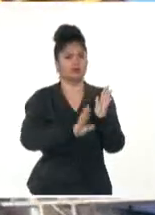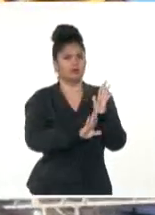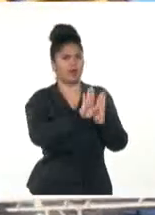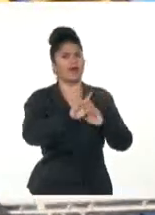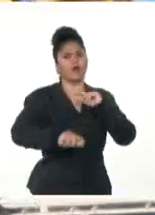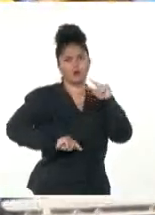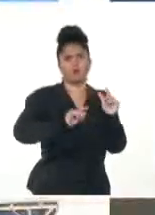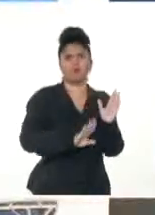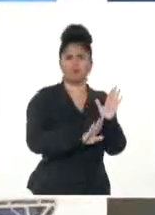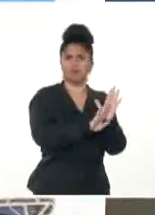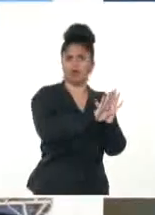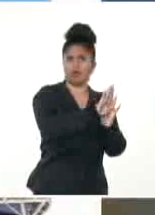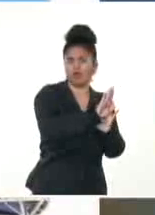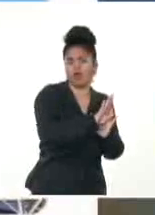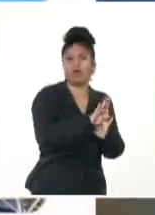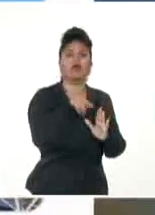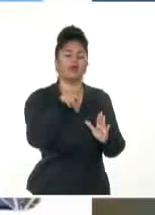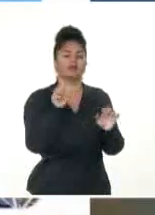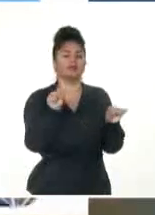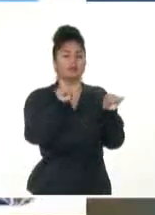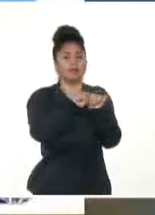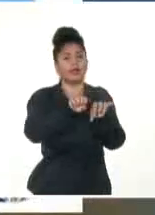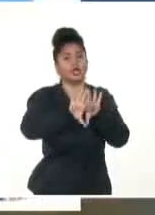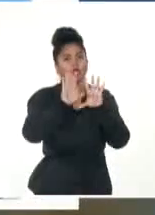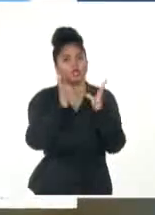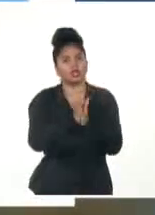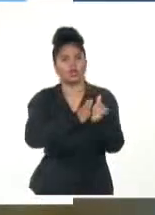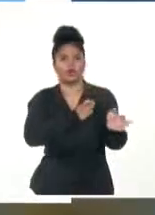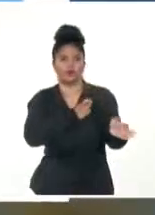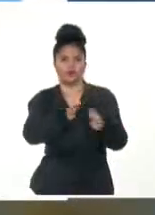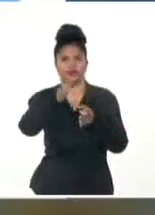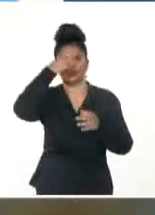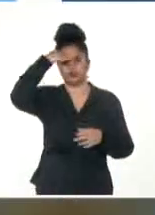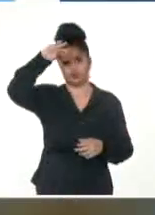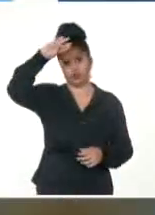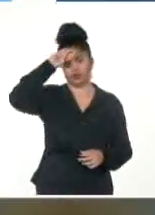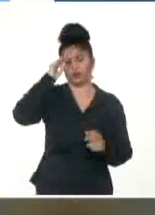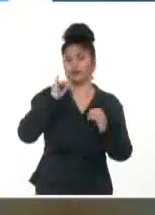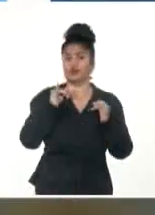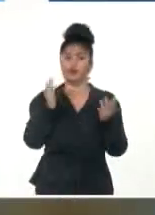firme en la estabilización del sistema electroenergético. De acuerdo con el